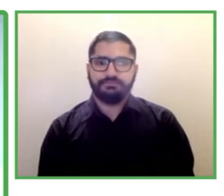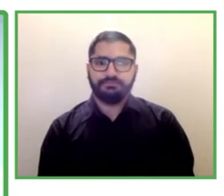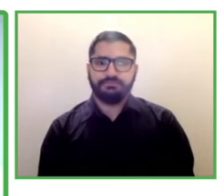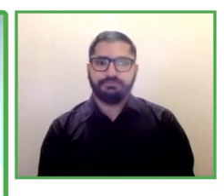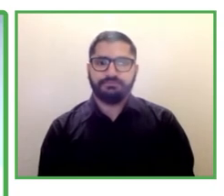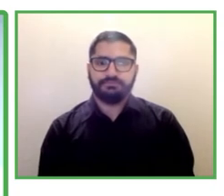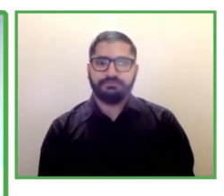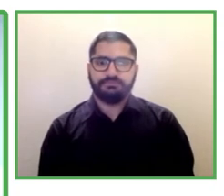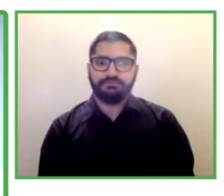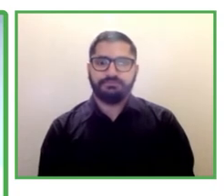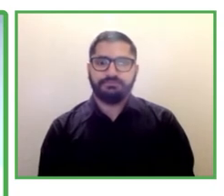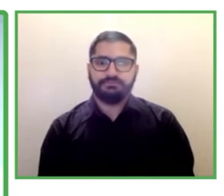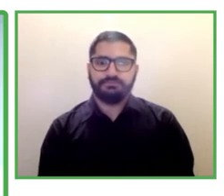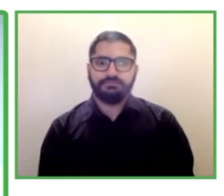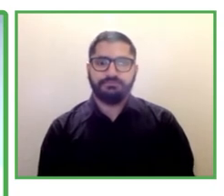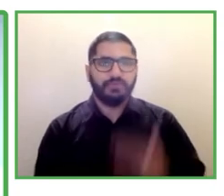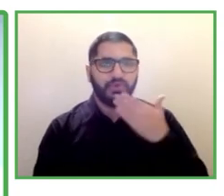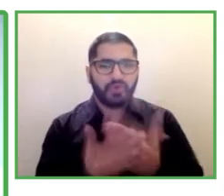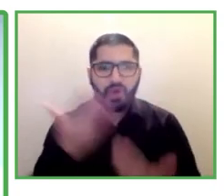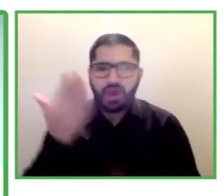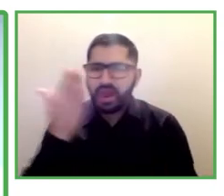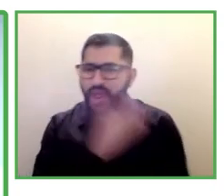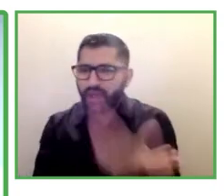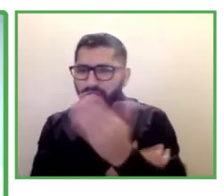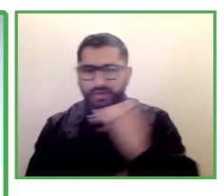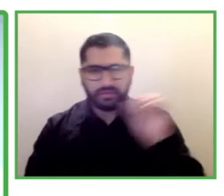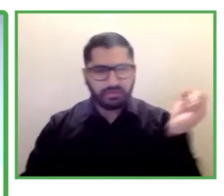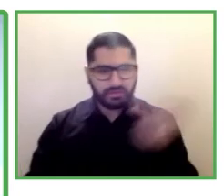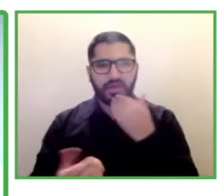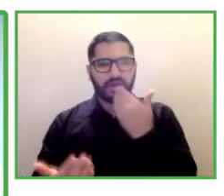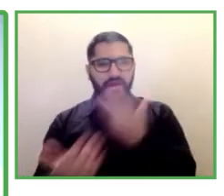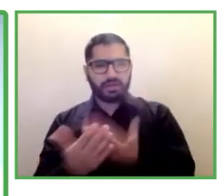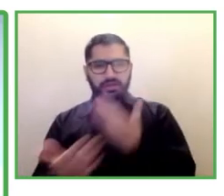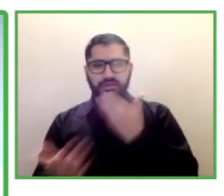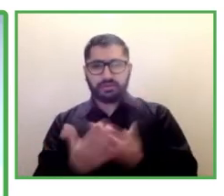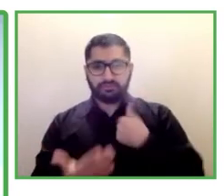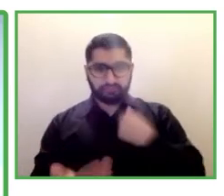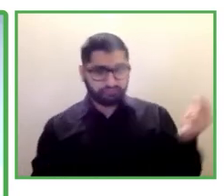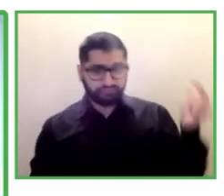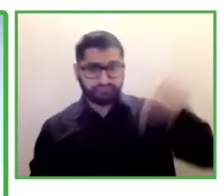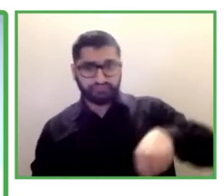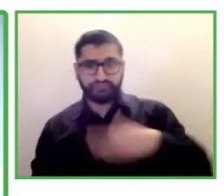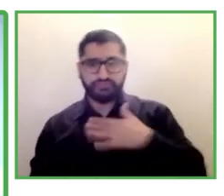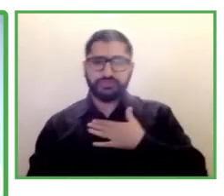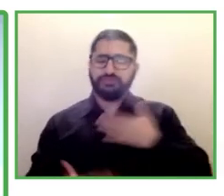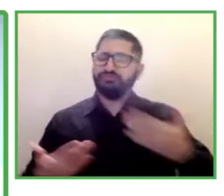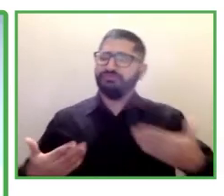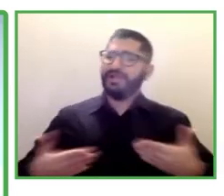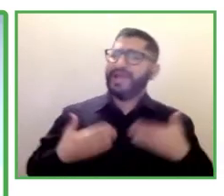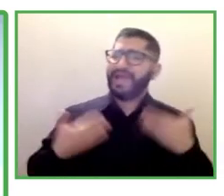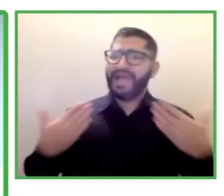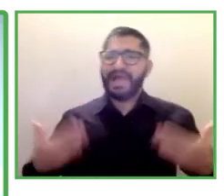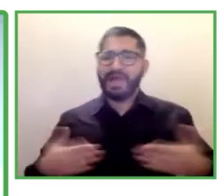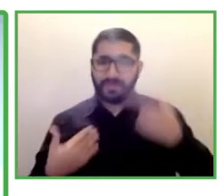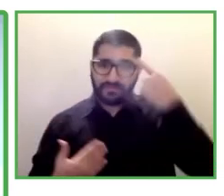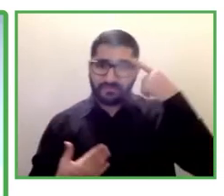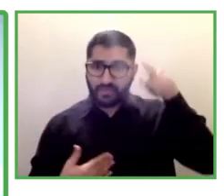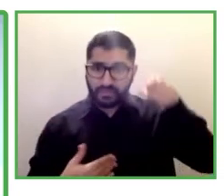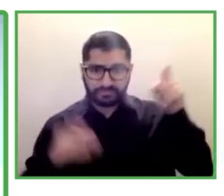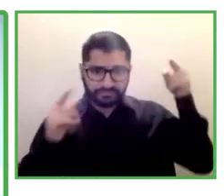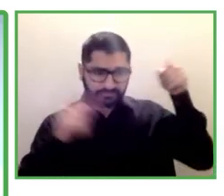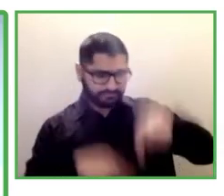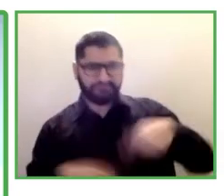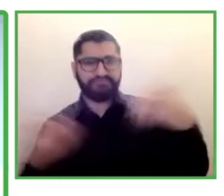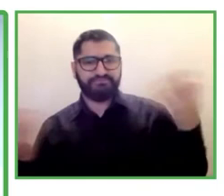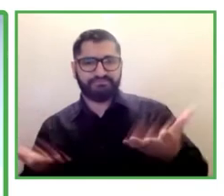Buenos días a todos y muchas gracias por tenerme aquí el día de hoy. Es un gran privilegio para mí estar acá y ser parte de esta presentación con todos